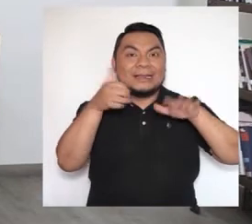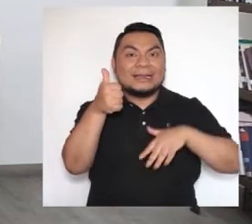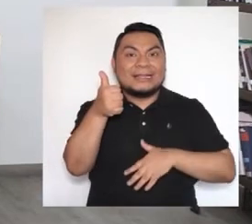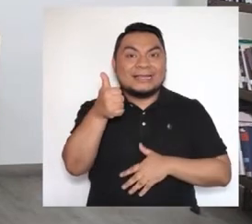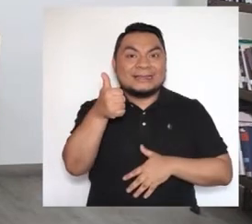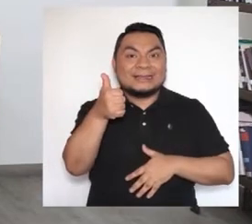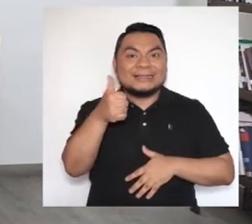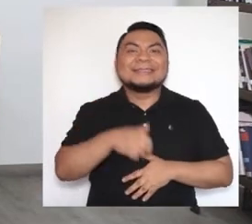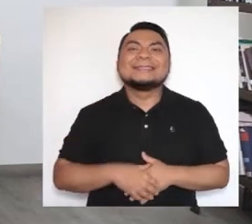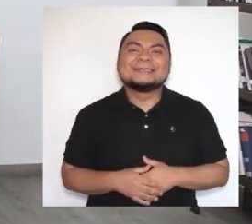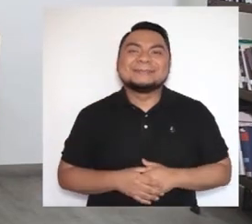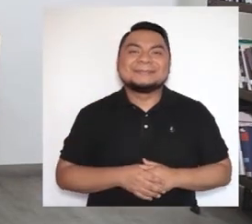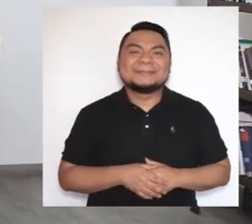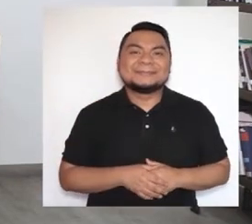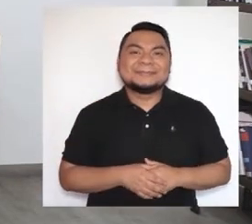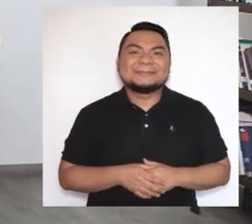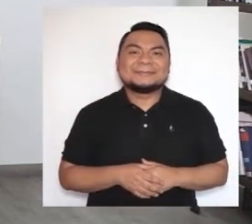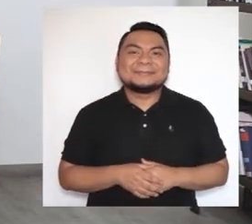1, 2, 3, 4, 5, 6, 7, 8, 9.